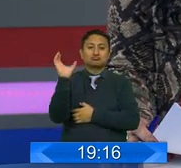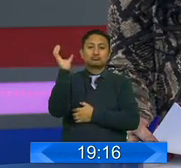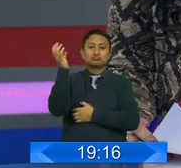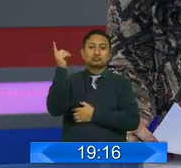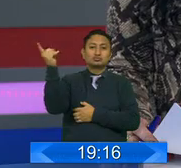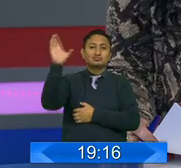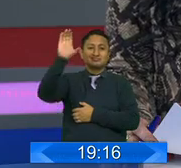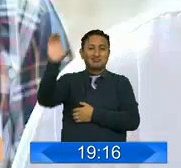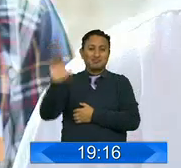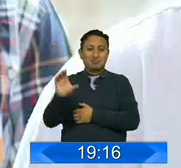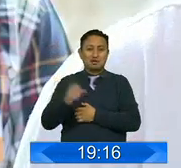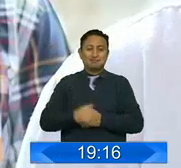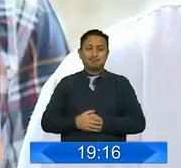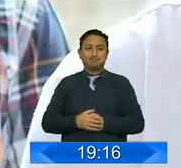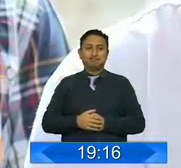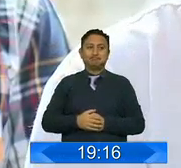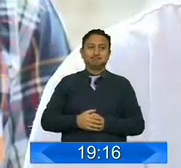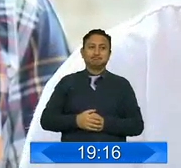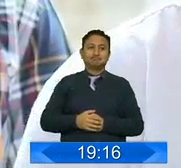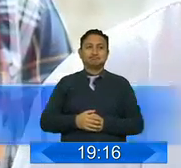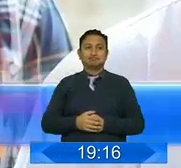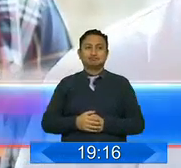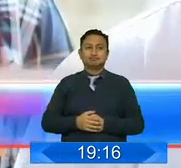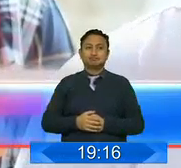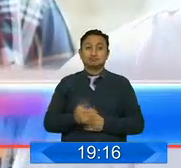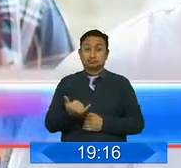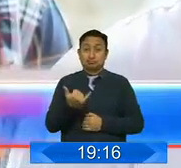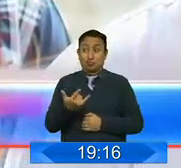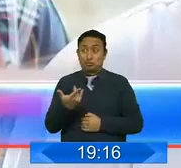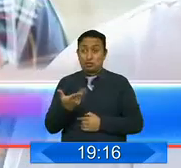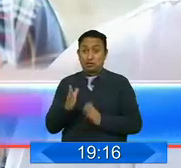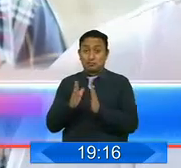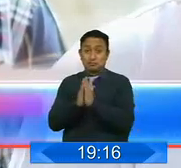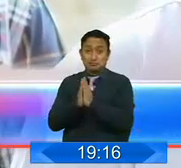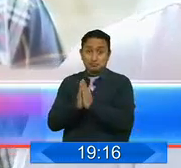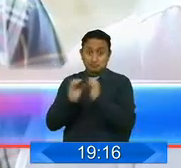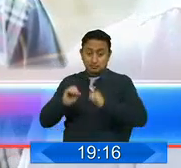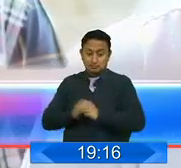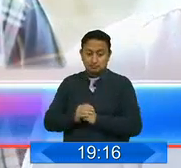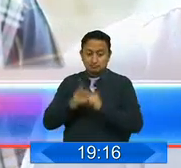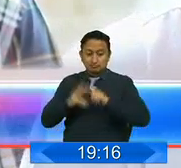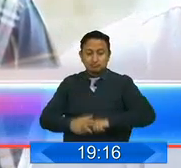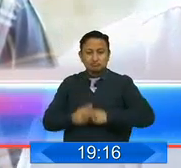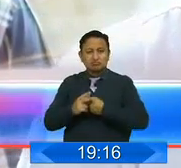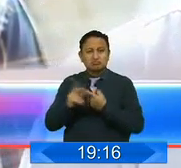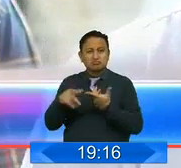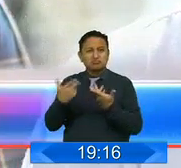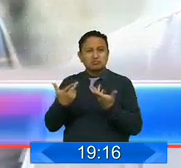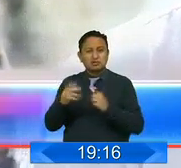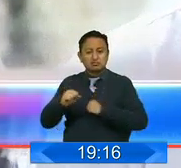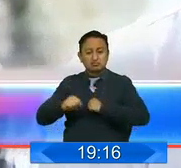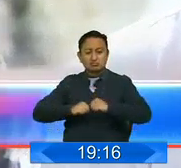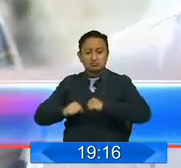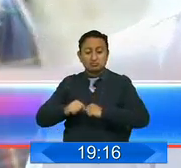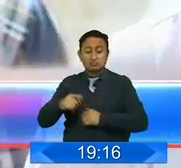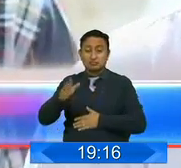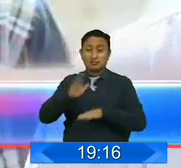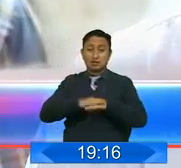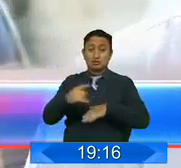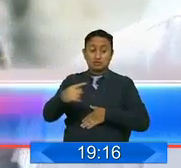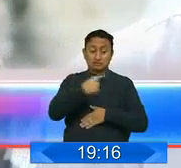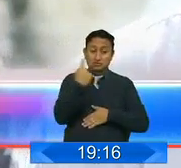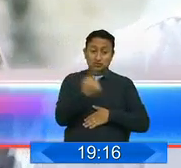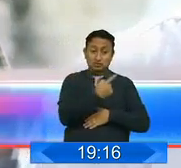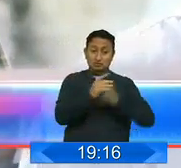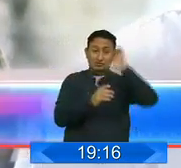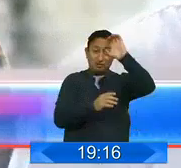ecuatoriana. Donde hemos solicitado que empecemos a darle trámite a los problemas que nos aquejan en la